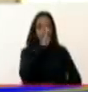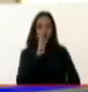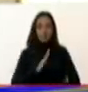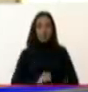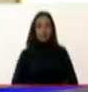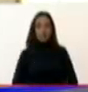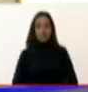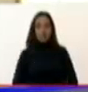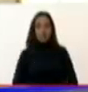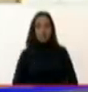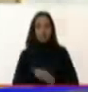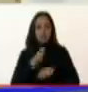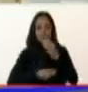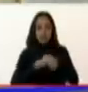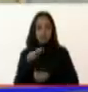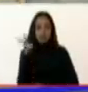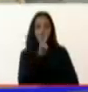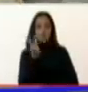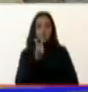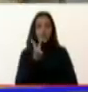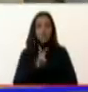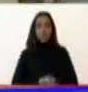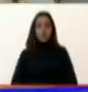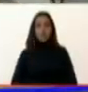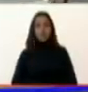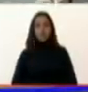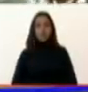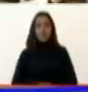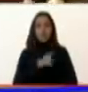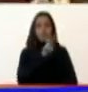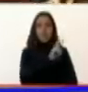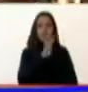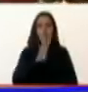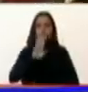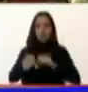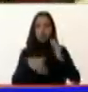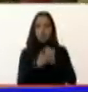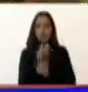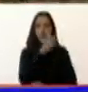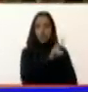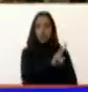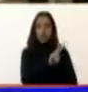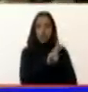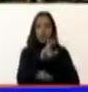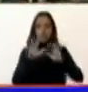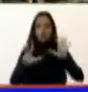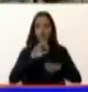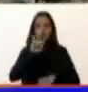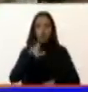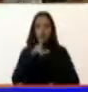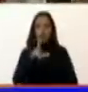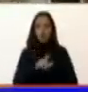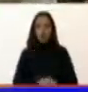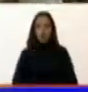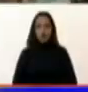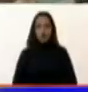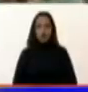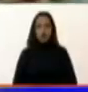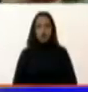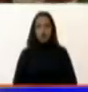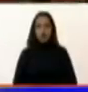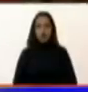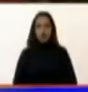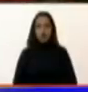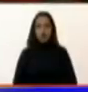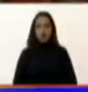que sesionó en Venezuela del 24 al 28 de julio pasado, Darío Viva.